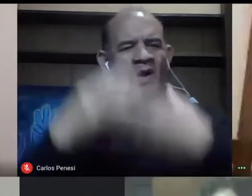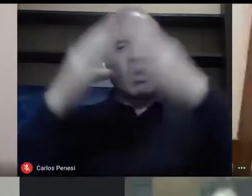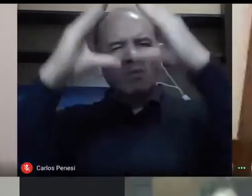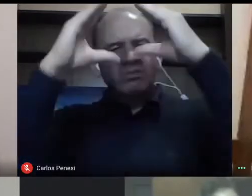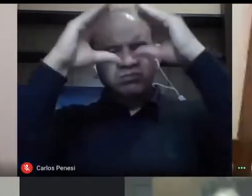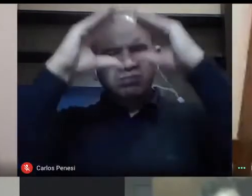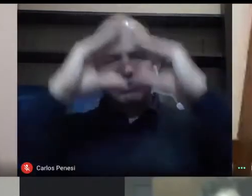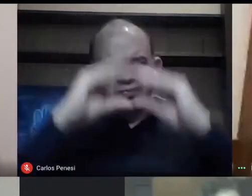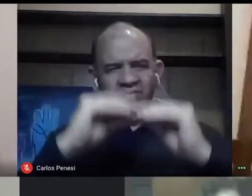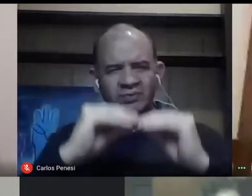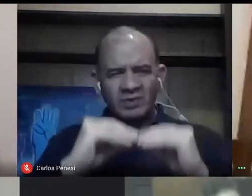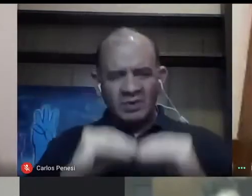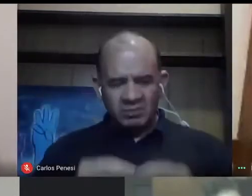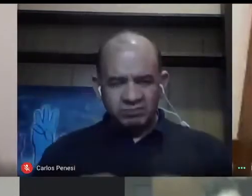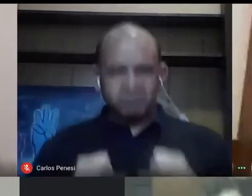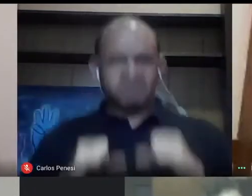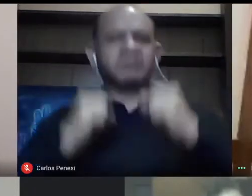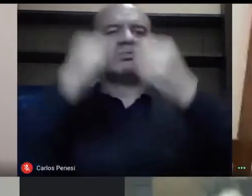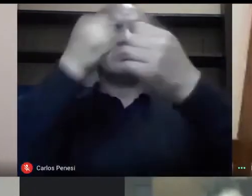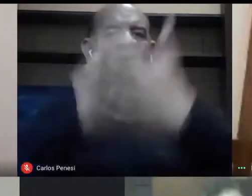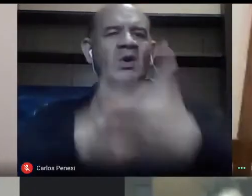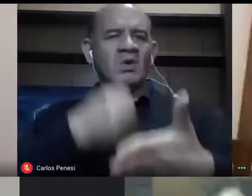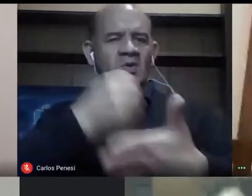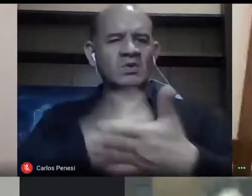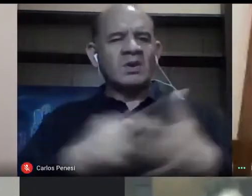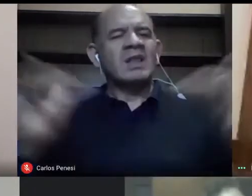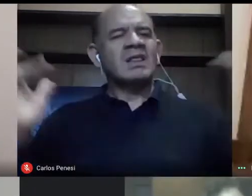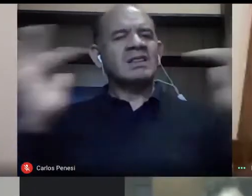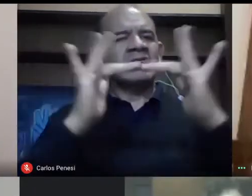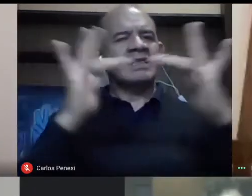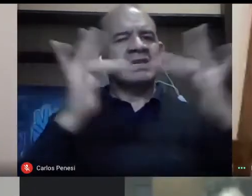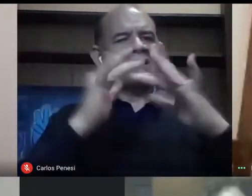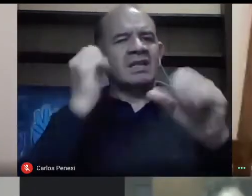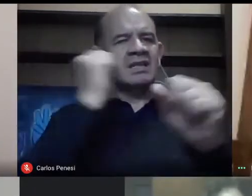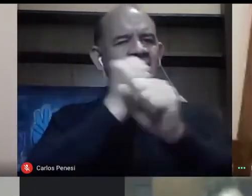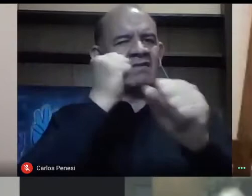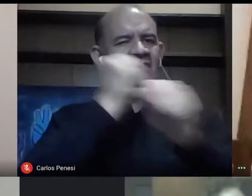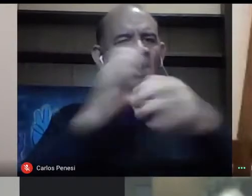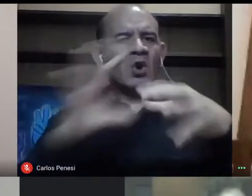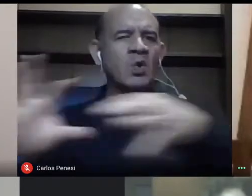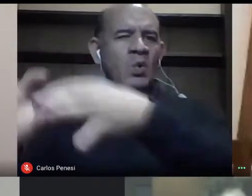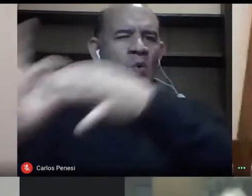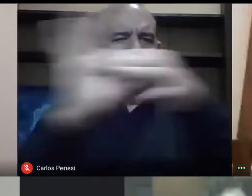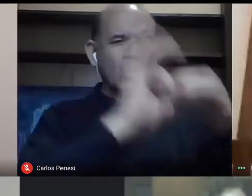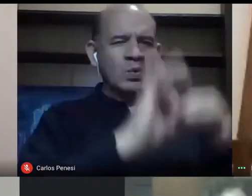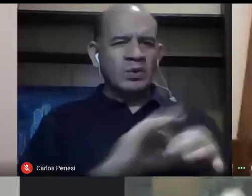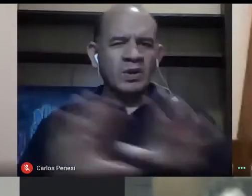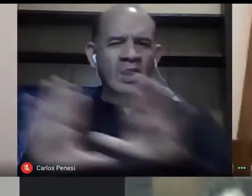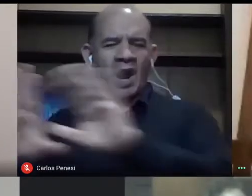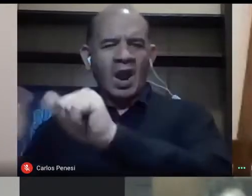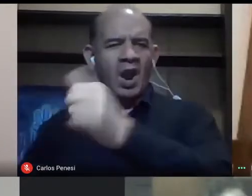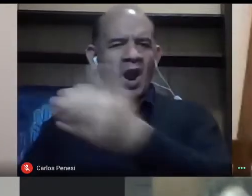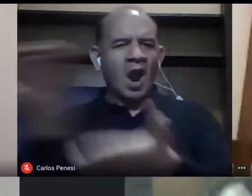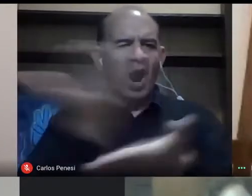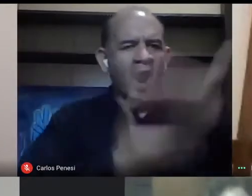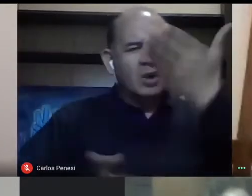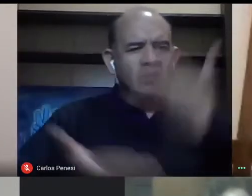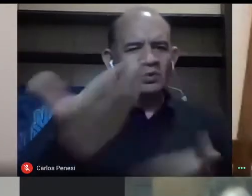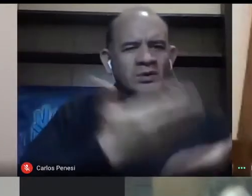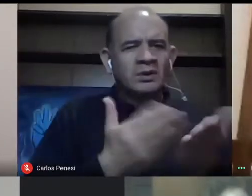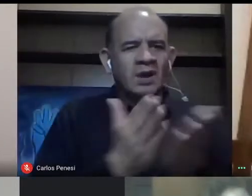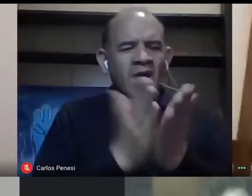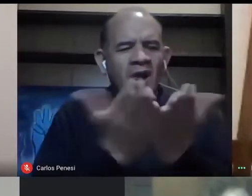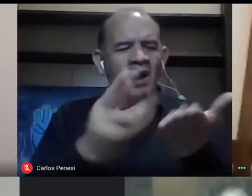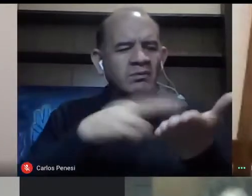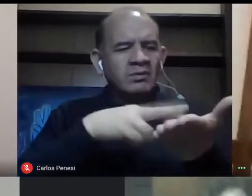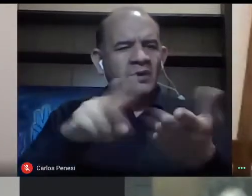achicar y no para pensar en esta diversidad. Y es lo que hoy la tecnología nos permite, que es trabajar en red, todos los actores que trabajamos en este tema de acceso a la lectura,